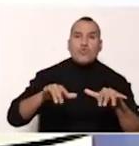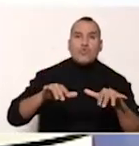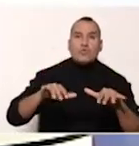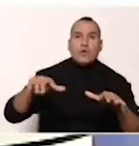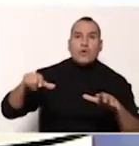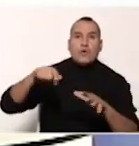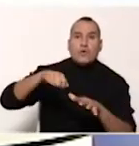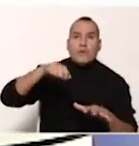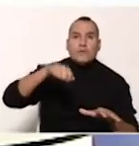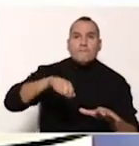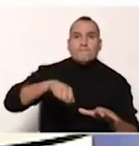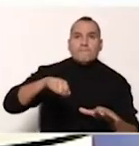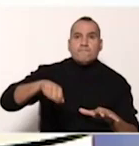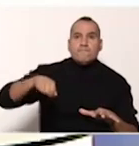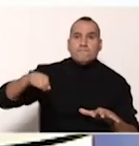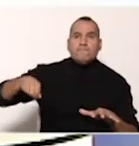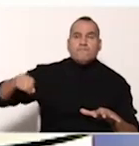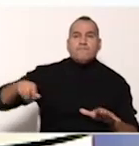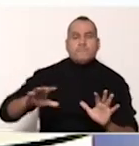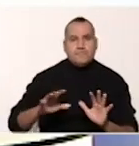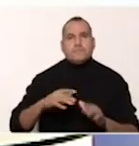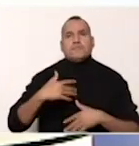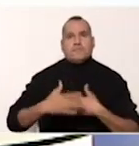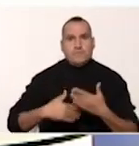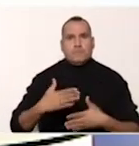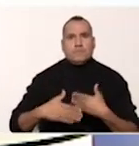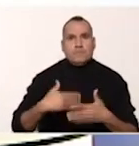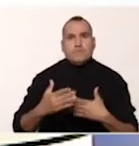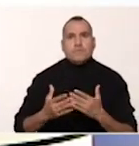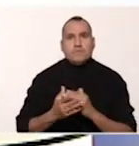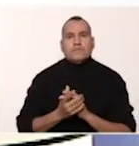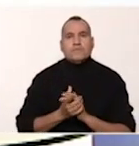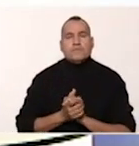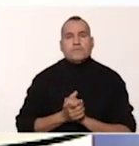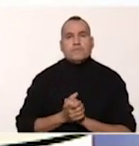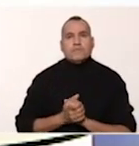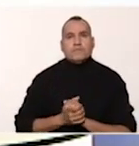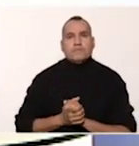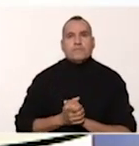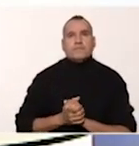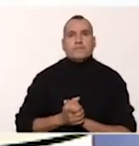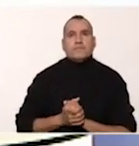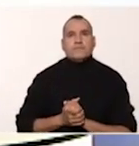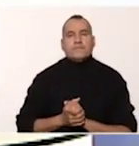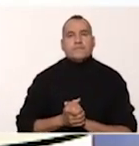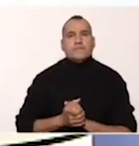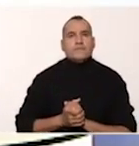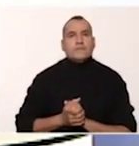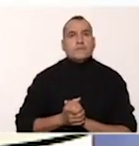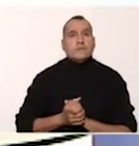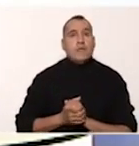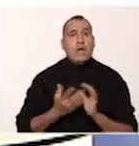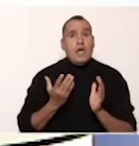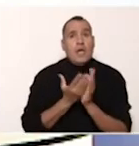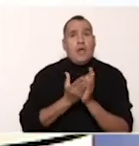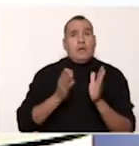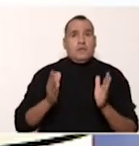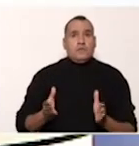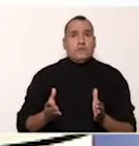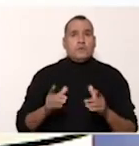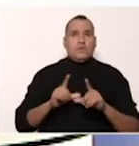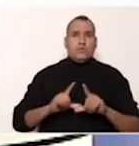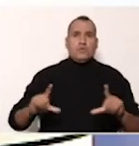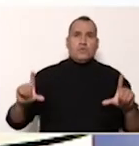Debemos también recordar que durante el proceso de la realización de las actividades, el estudiante debe estar en un